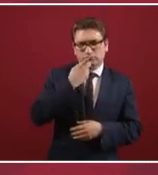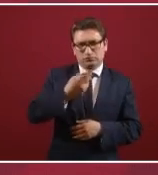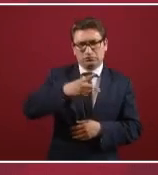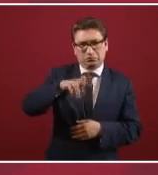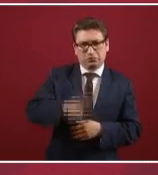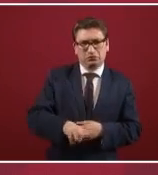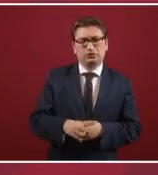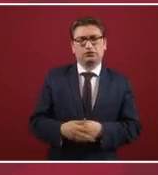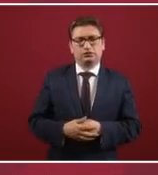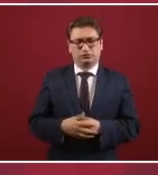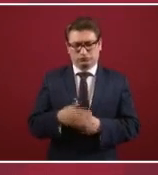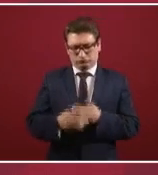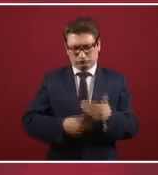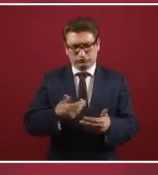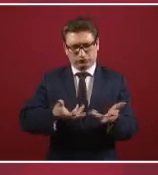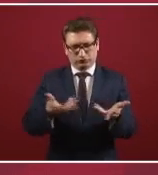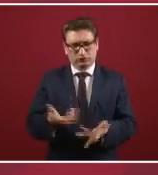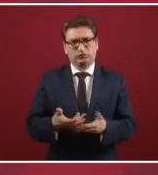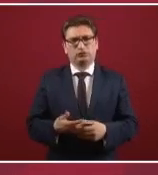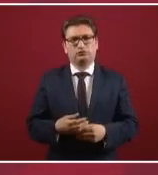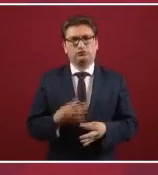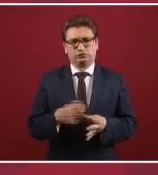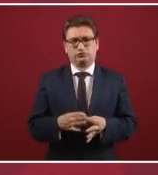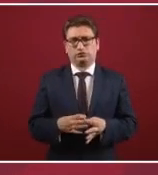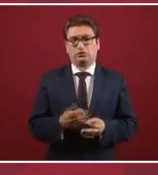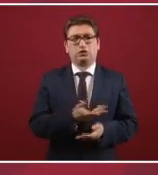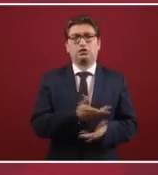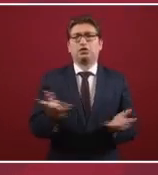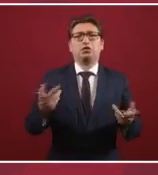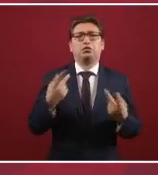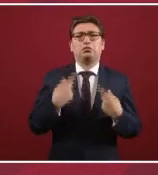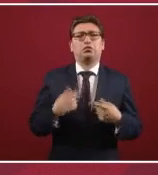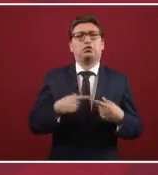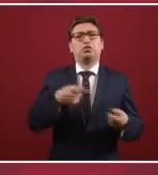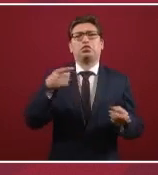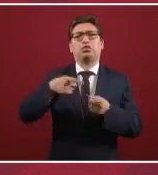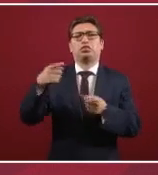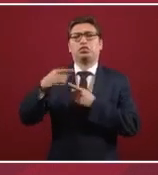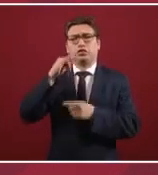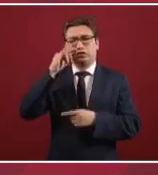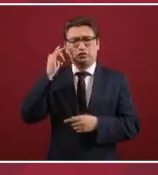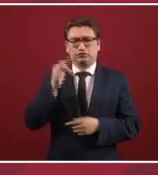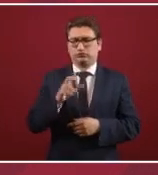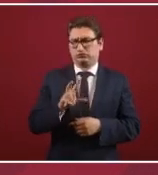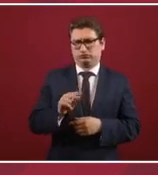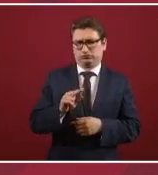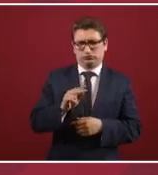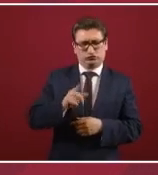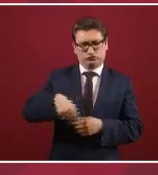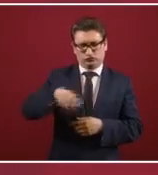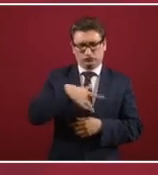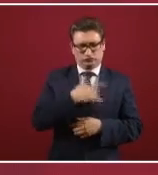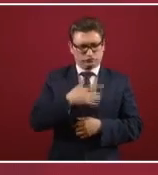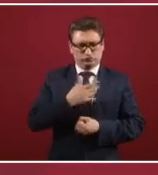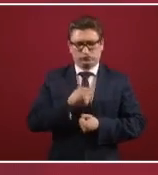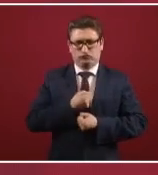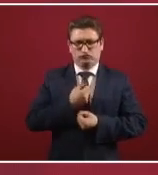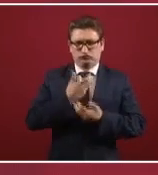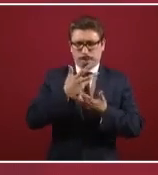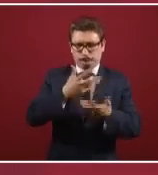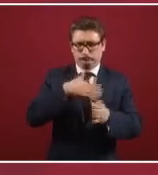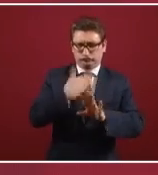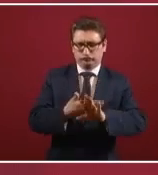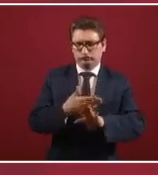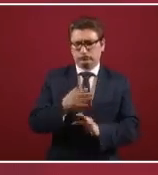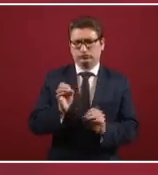y también que nadie se sienta ofendido esto no es afectar la libertad de expresión